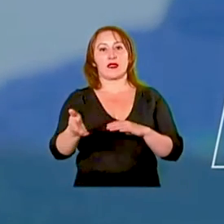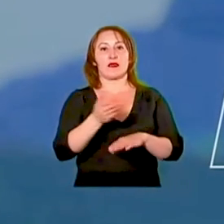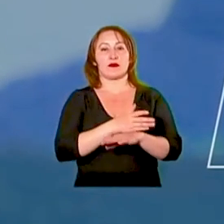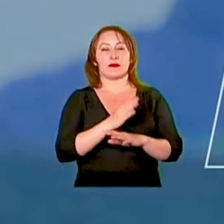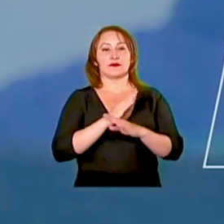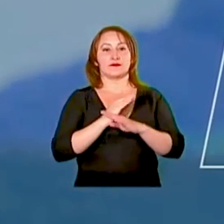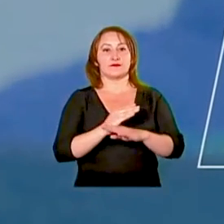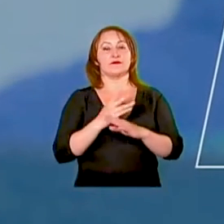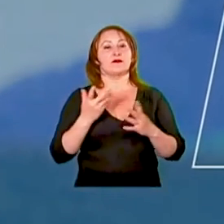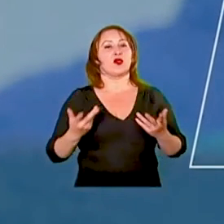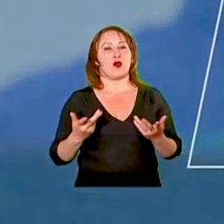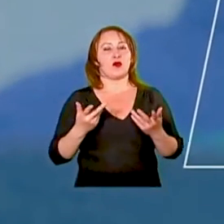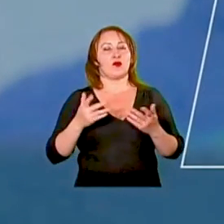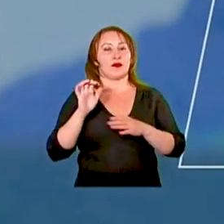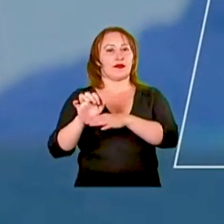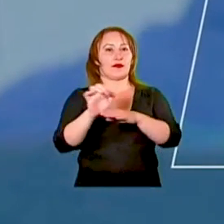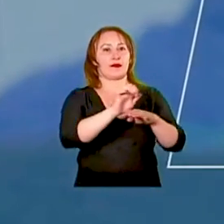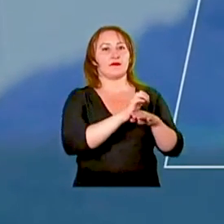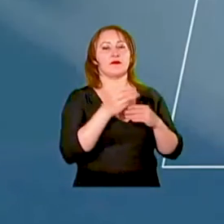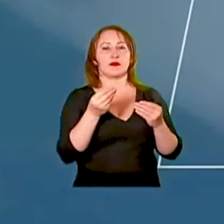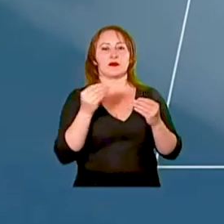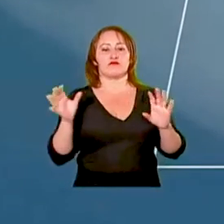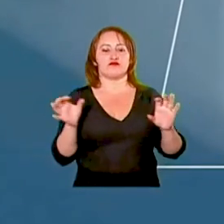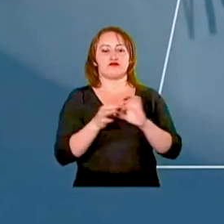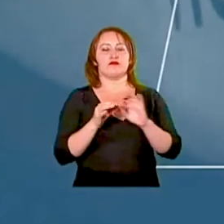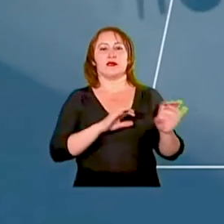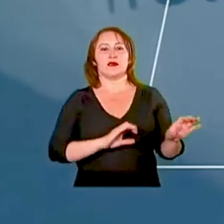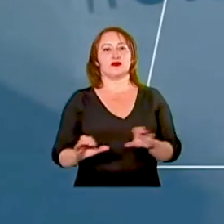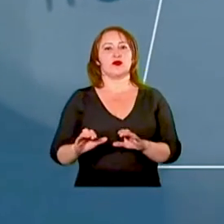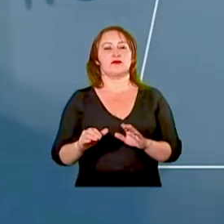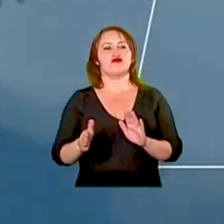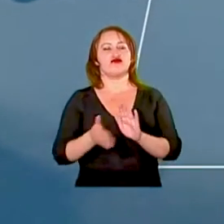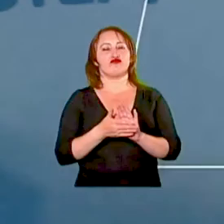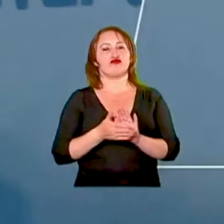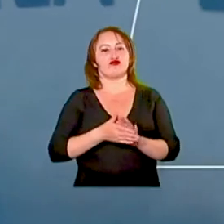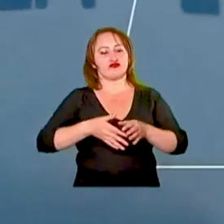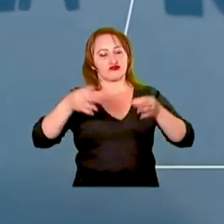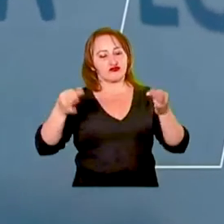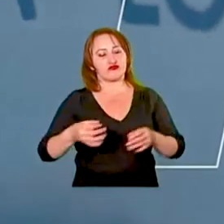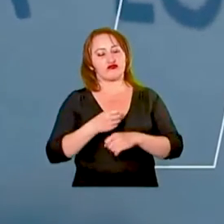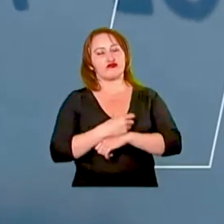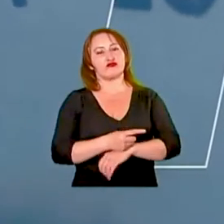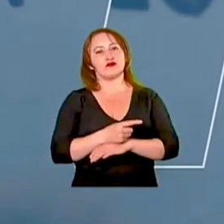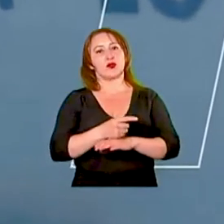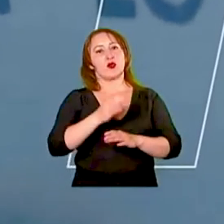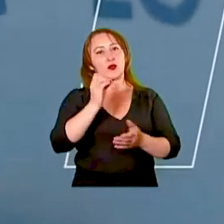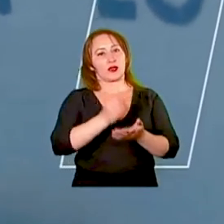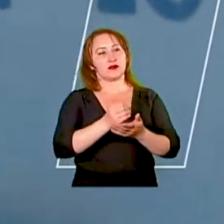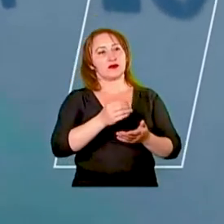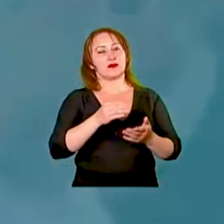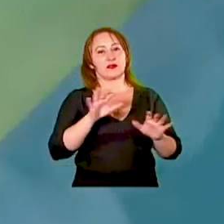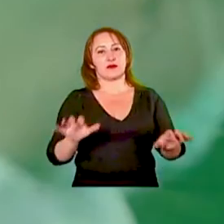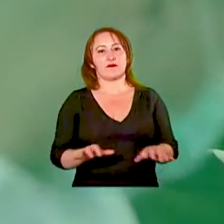preventivos a las entidades competentes para articular acciones en pro de la eficacia de sus actividades y